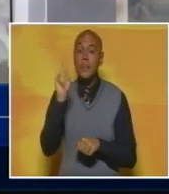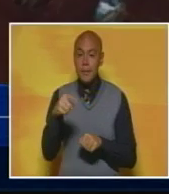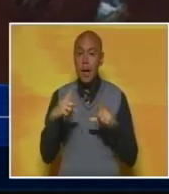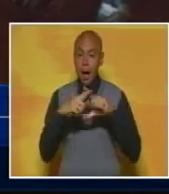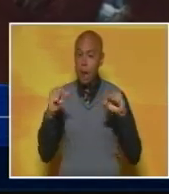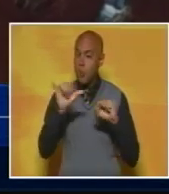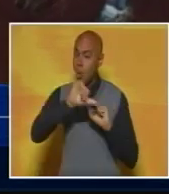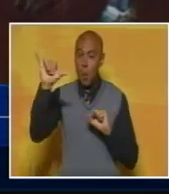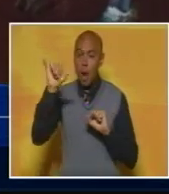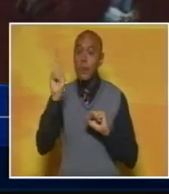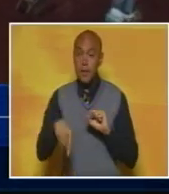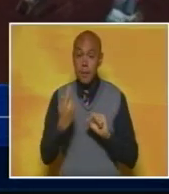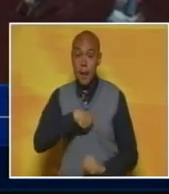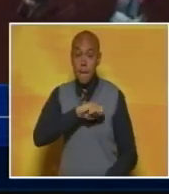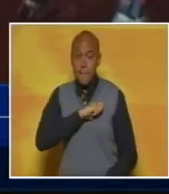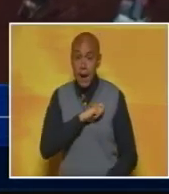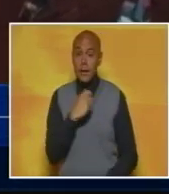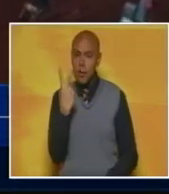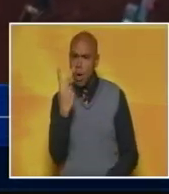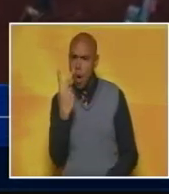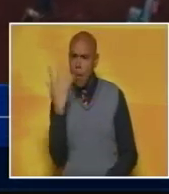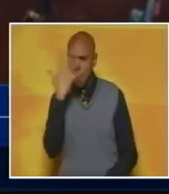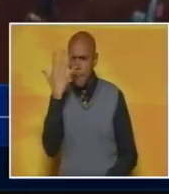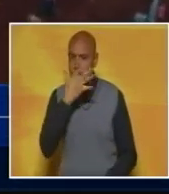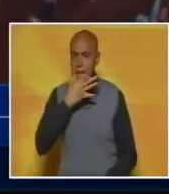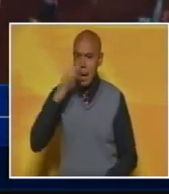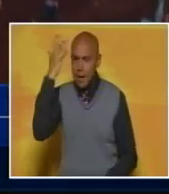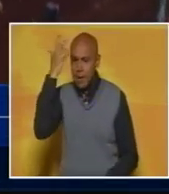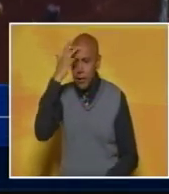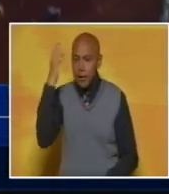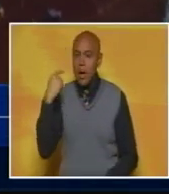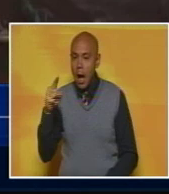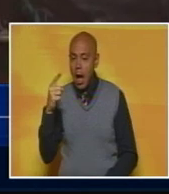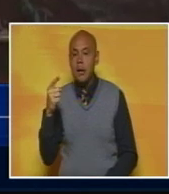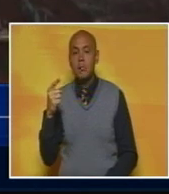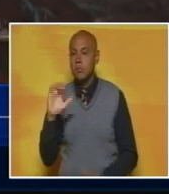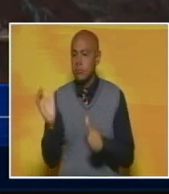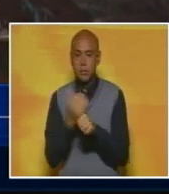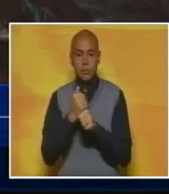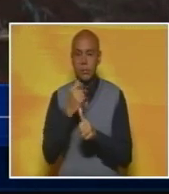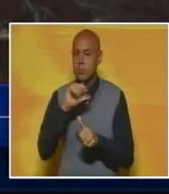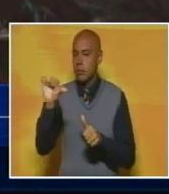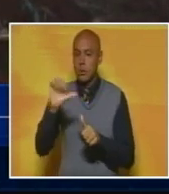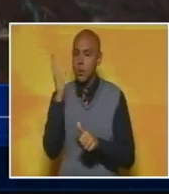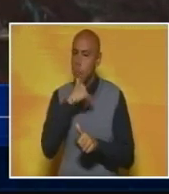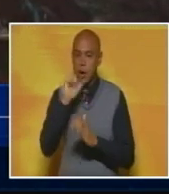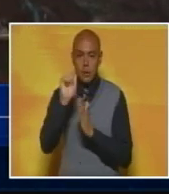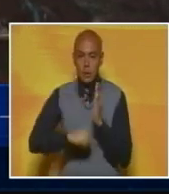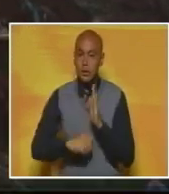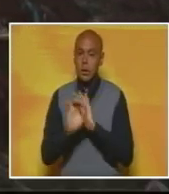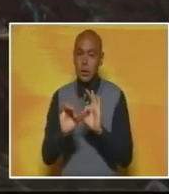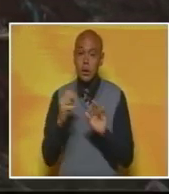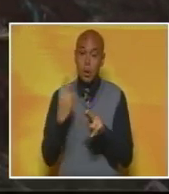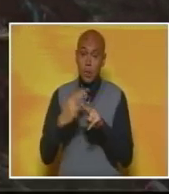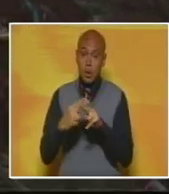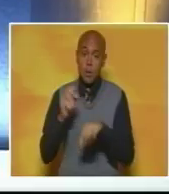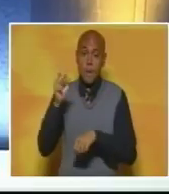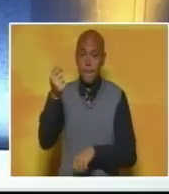Japón. En España, los 2 casos sospechosos por el virus dieron negativo y según autoridades el riesgo para la población es muy